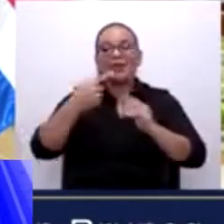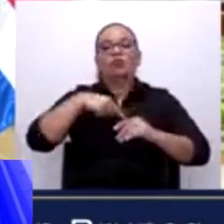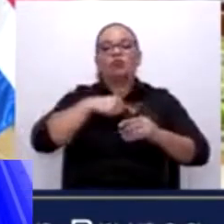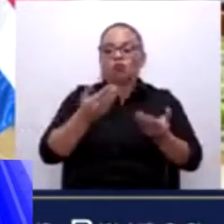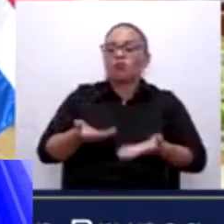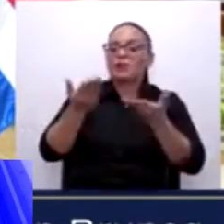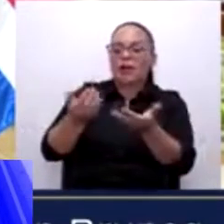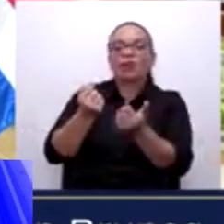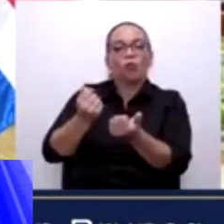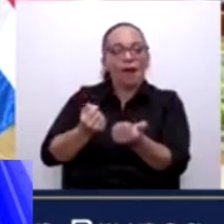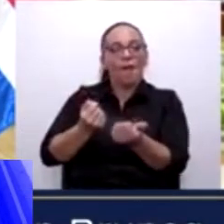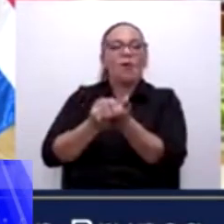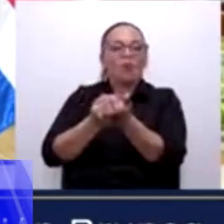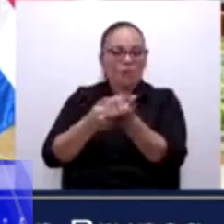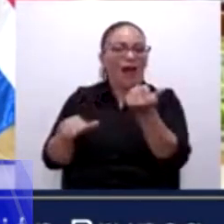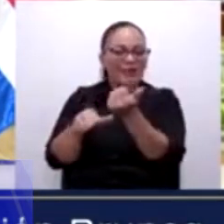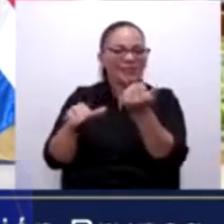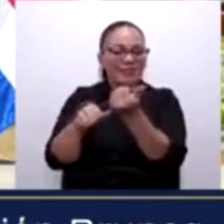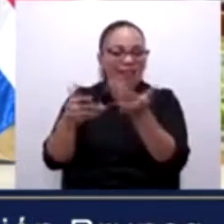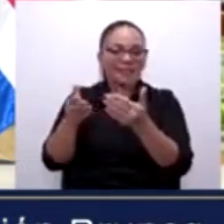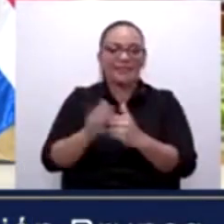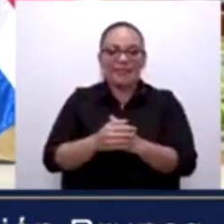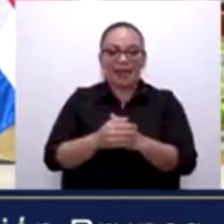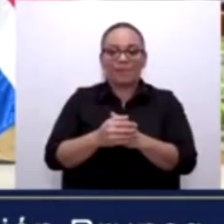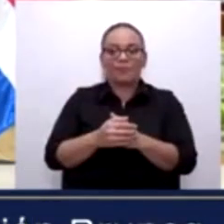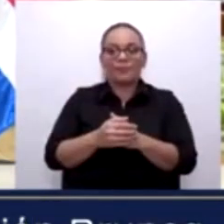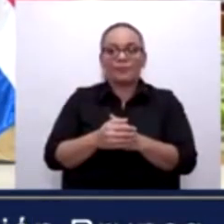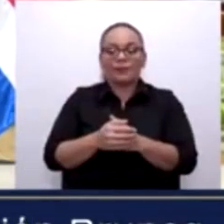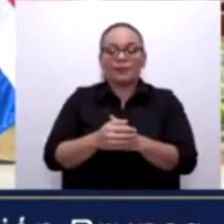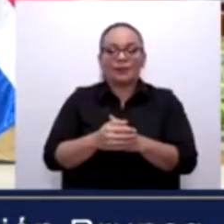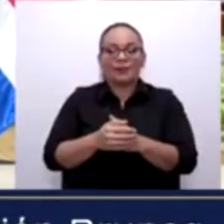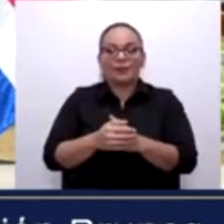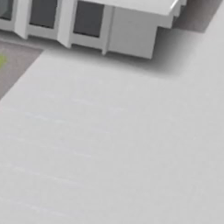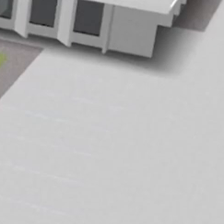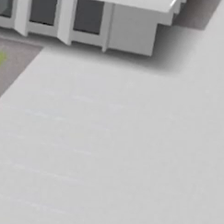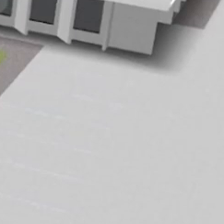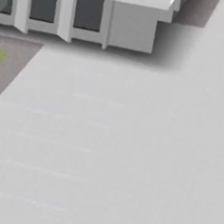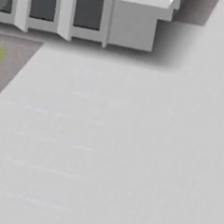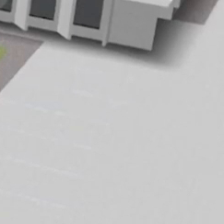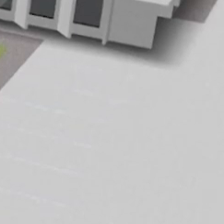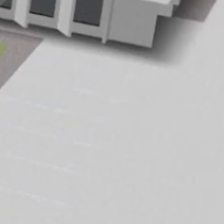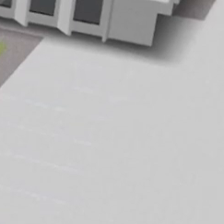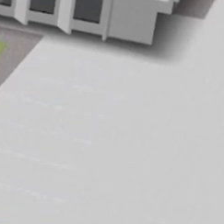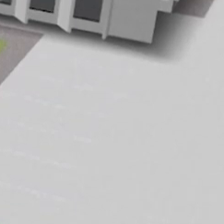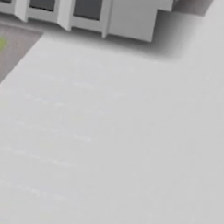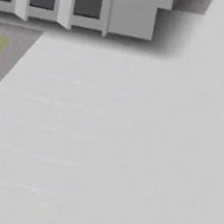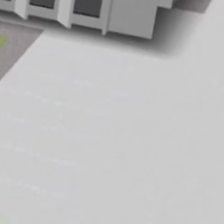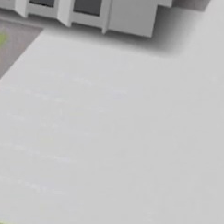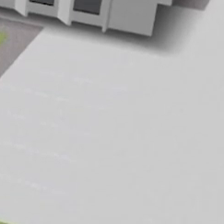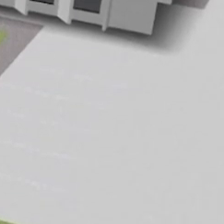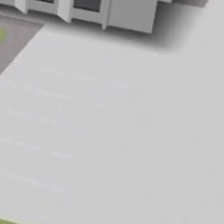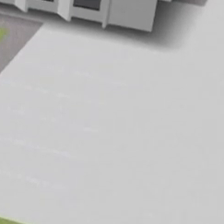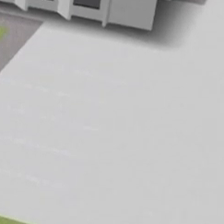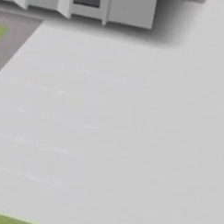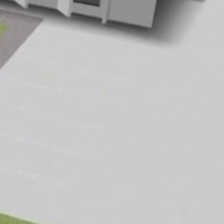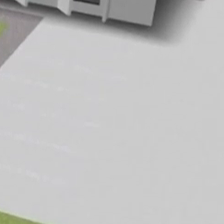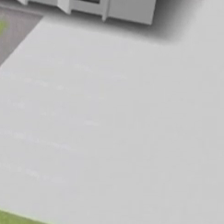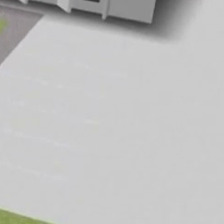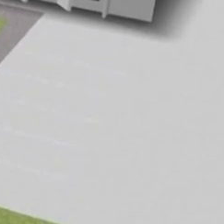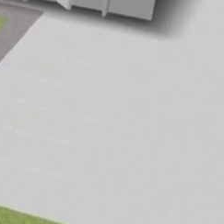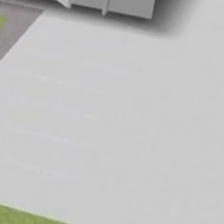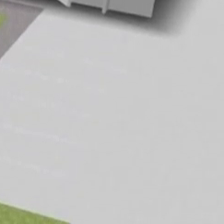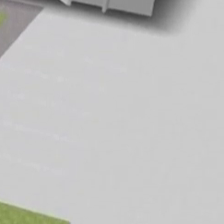asistencia sin portero y a tres pesos, y a tres pasos del marco para que nada